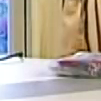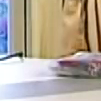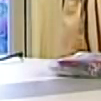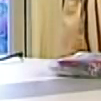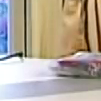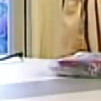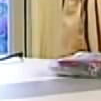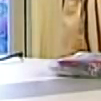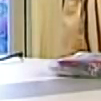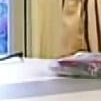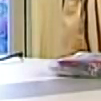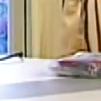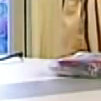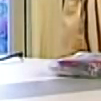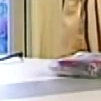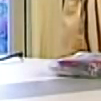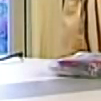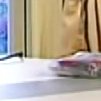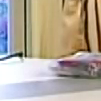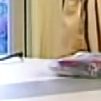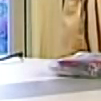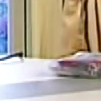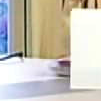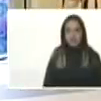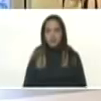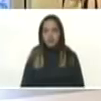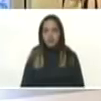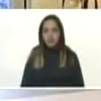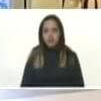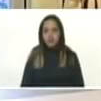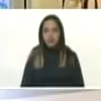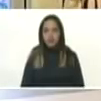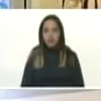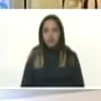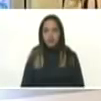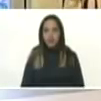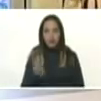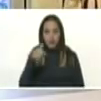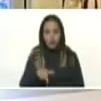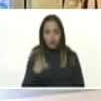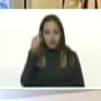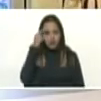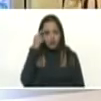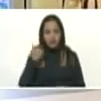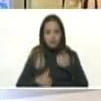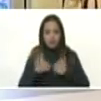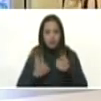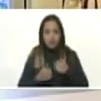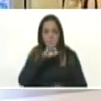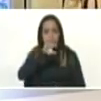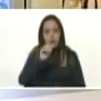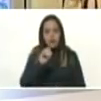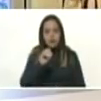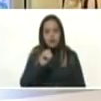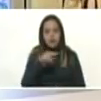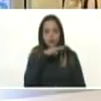Buenas tardes a toda nuestra patria amada, Venezuela. Hoy, miércoles 30 de octubre